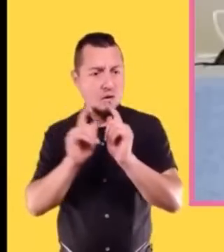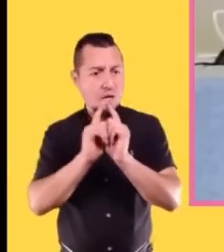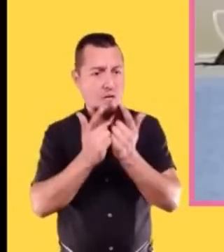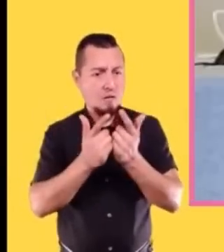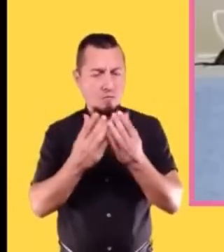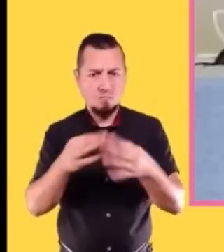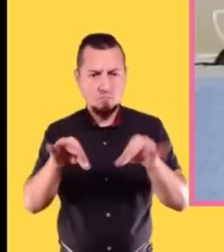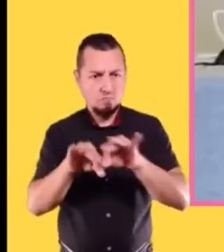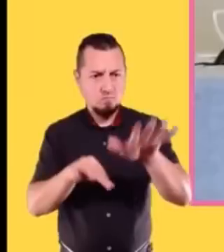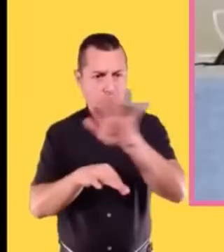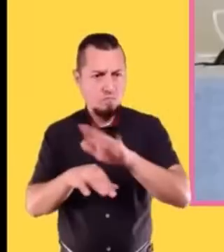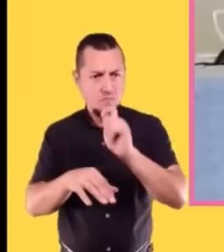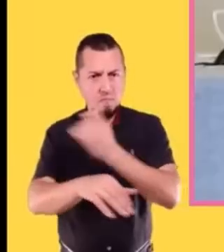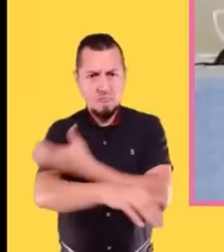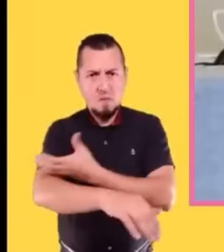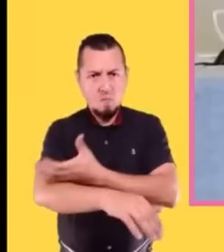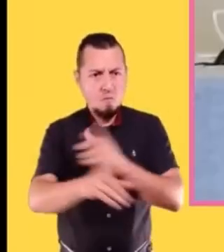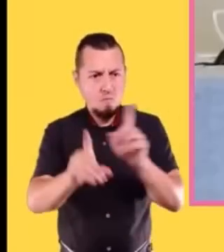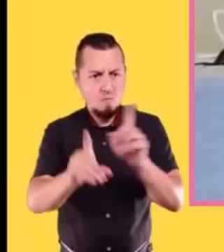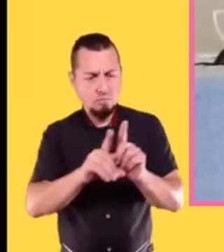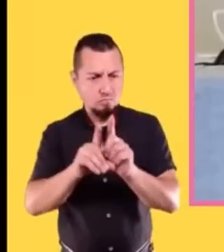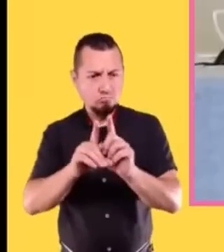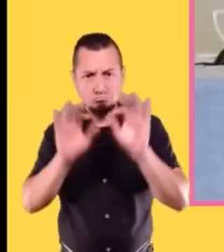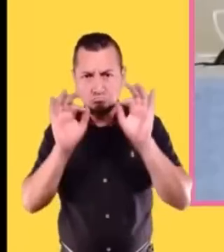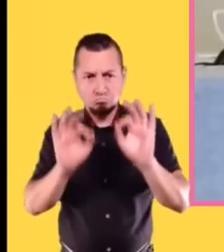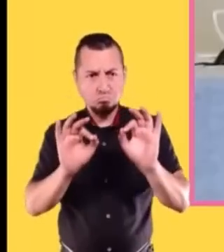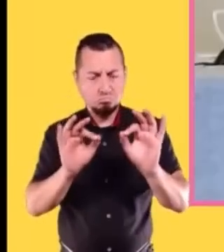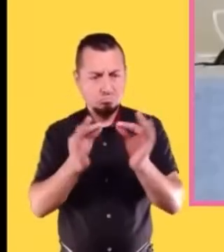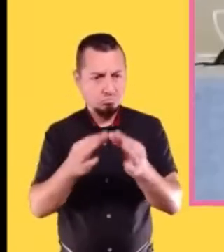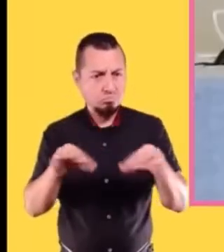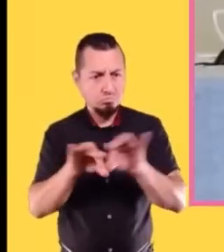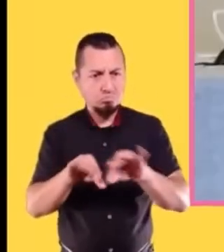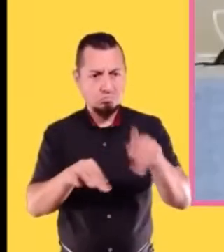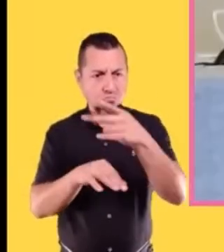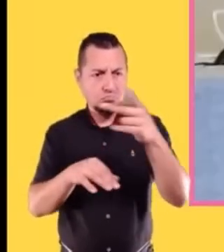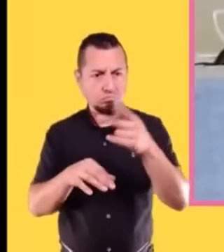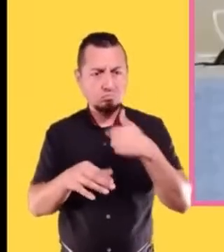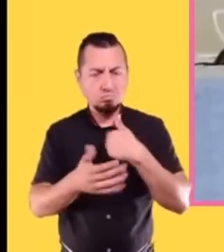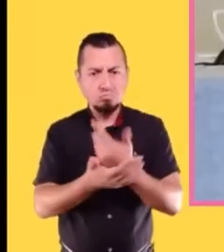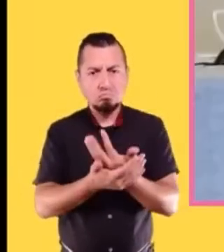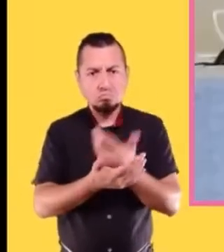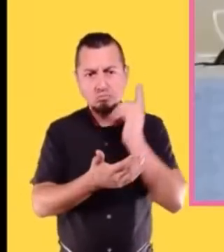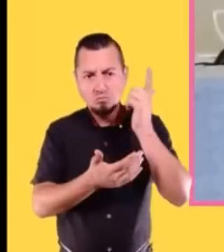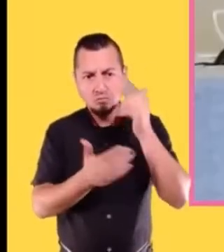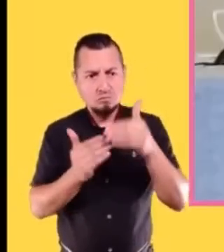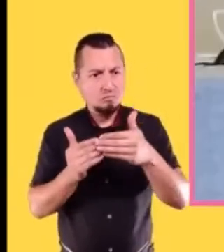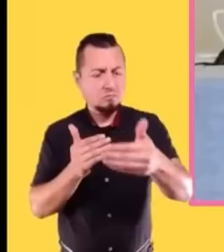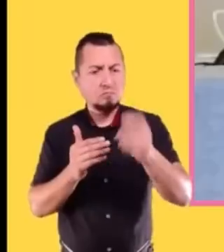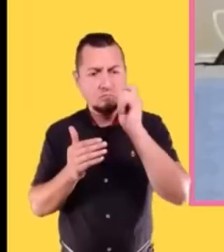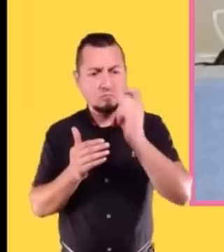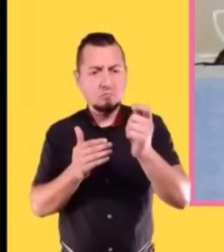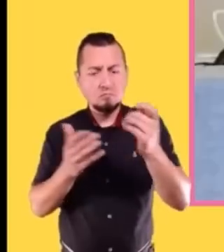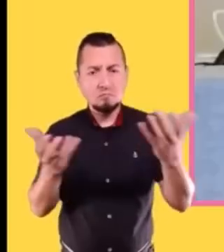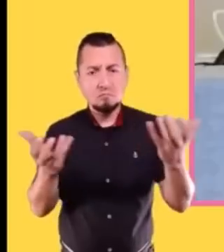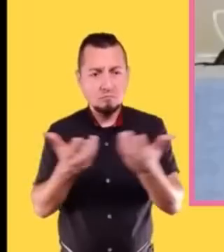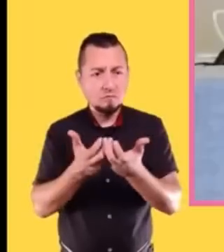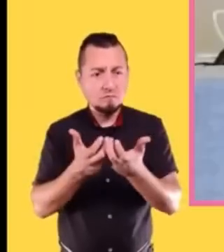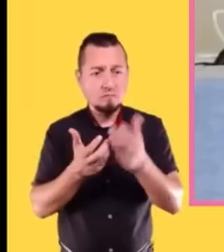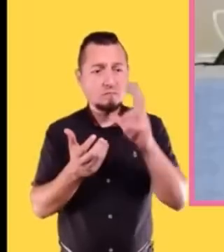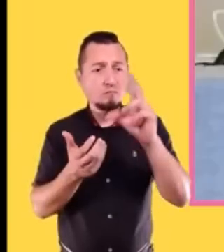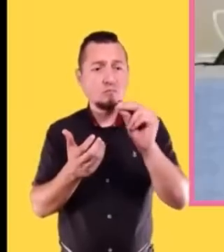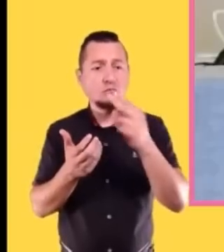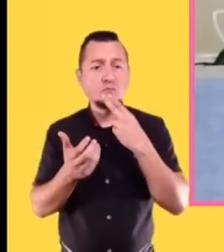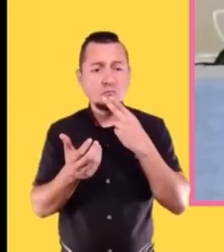en el acompañamiento, o ha sido una herramienta importante, y esperamos que lo siga siendo. Lo que decimos es, si no se cuenta con esa herramienta, tenemos